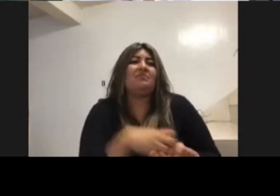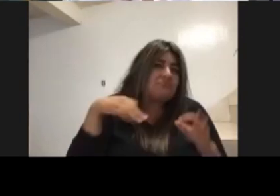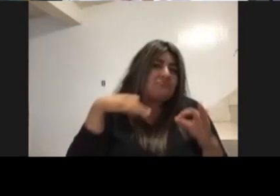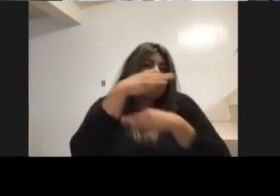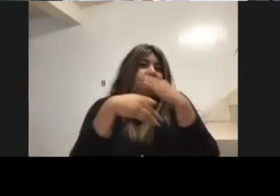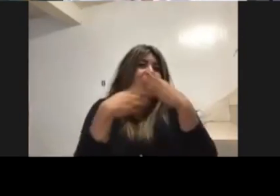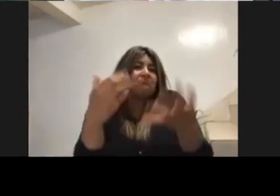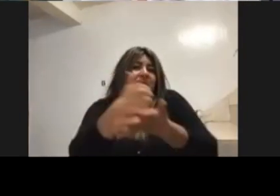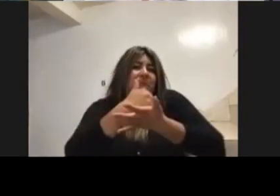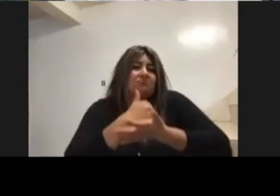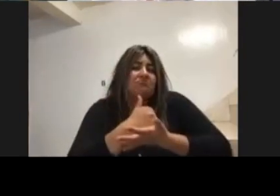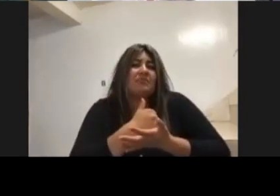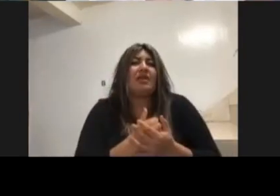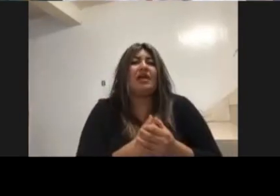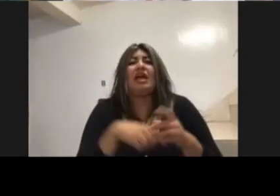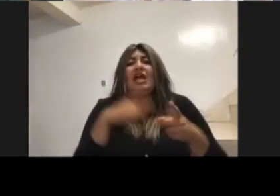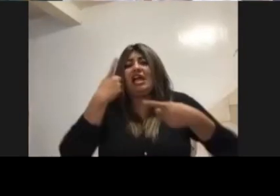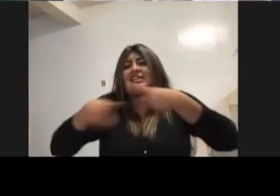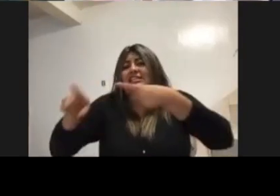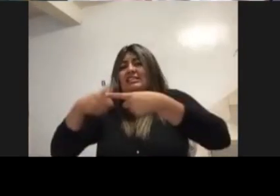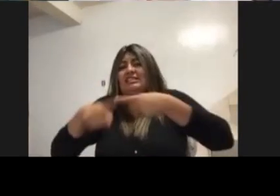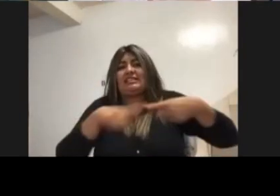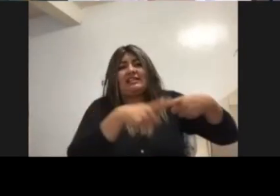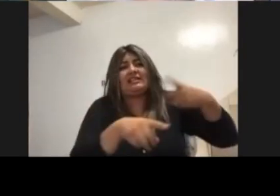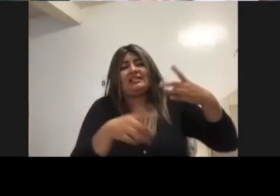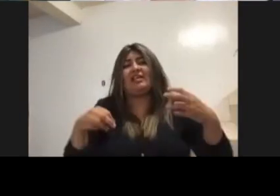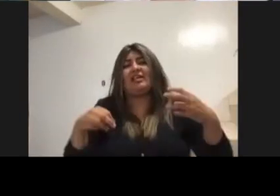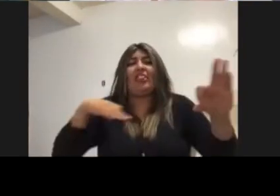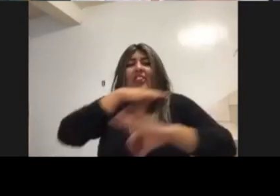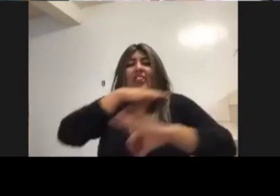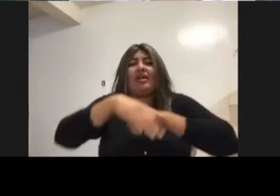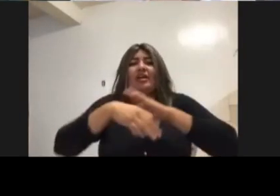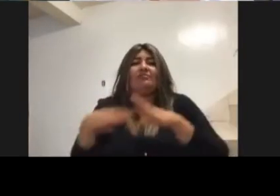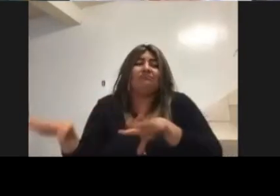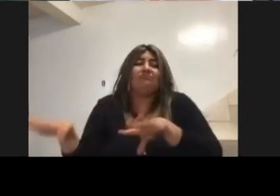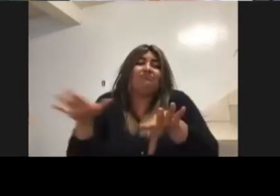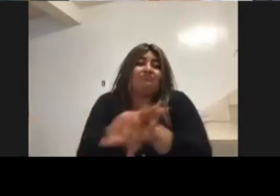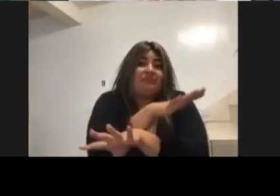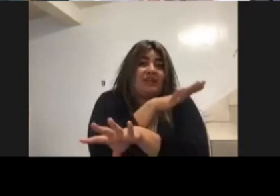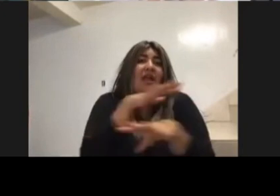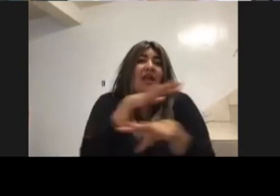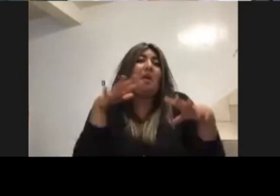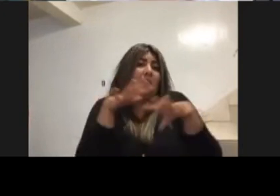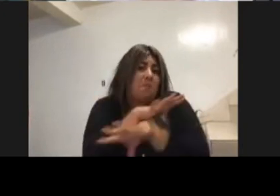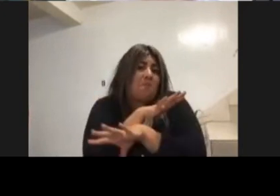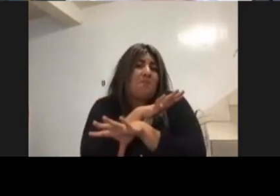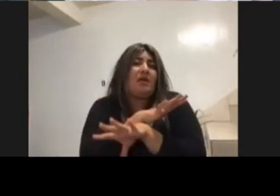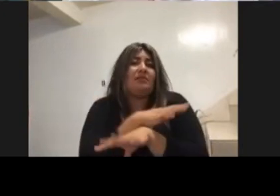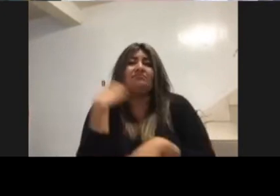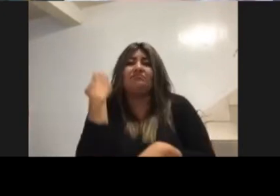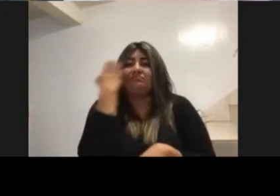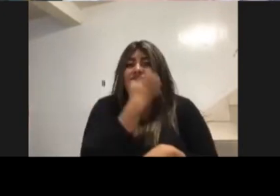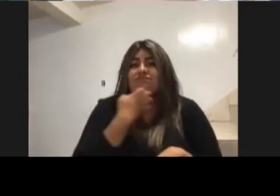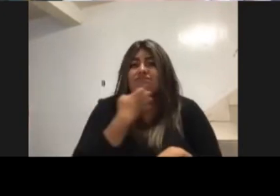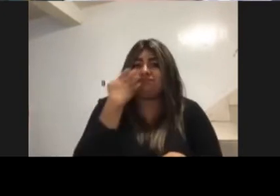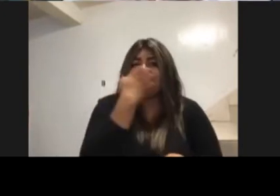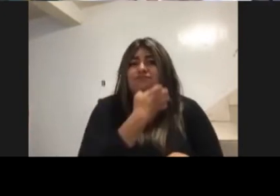eventualmente tienen que desaparecer para que todo, digamos, se normalice o se regularice en un tipo de escuela pues que